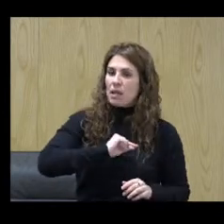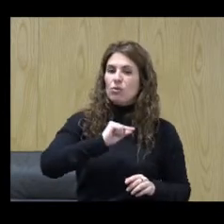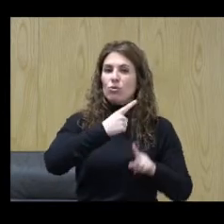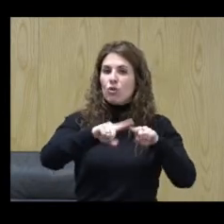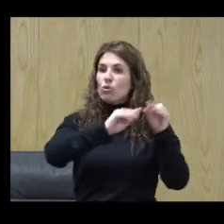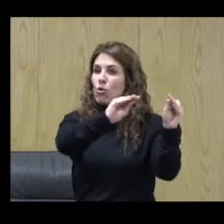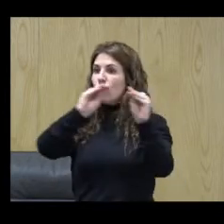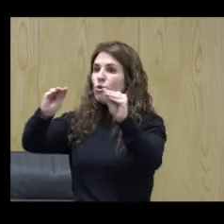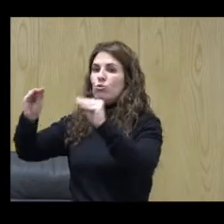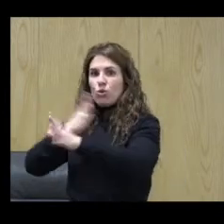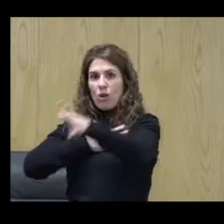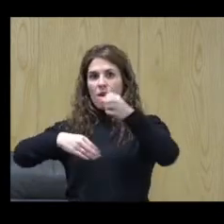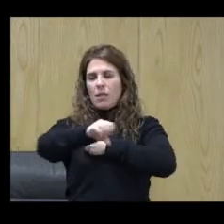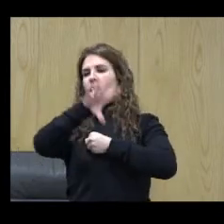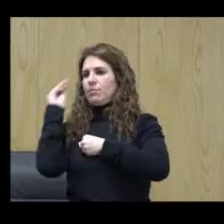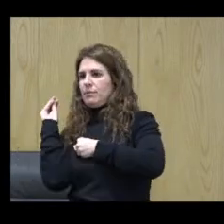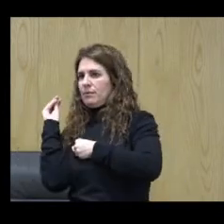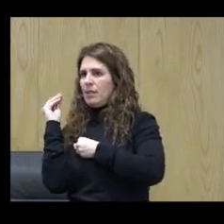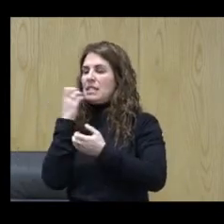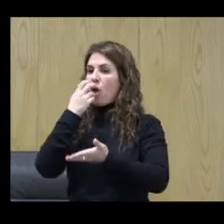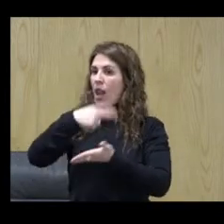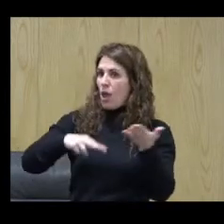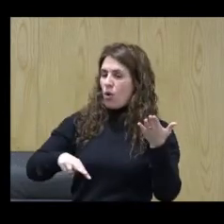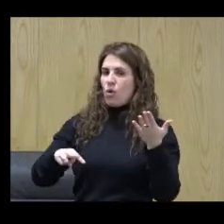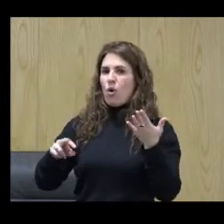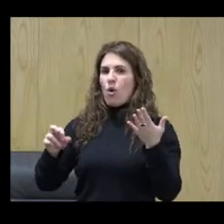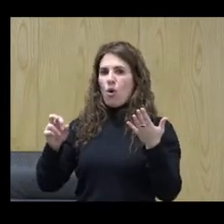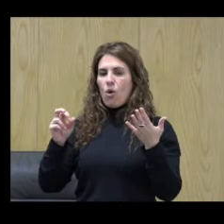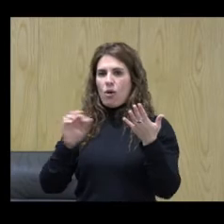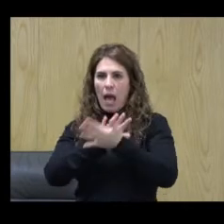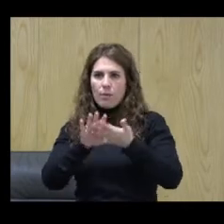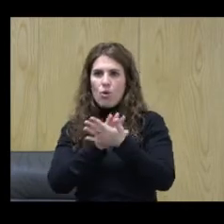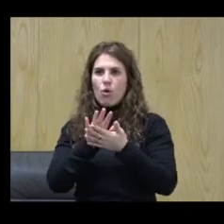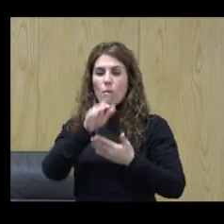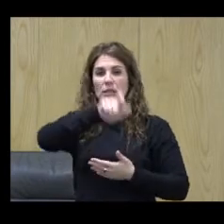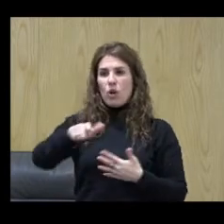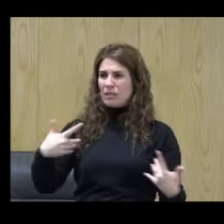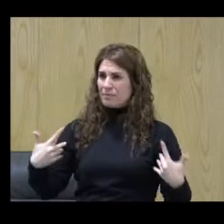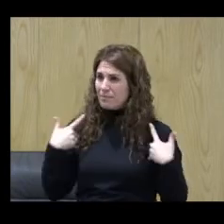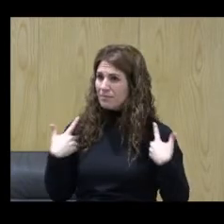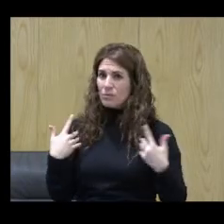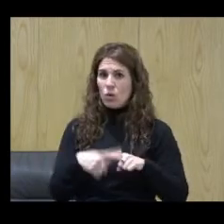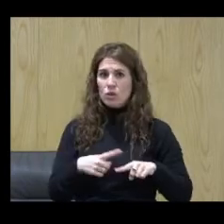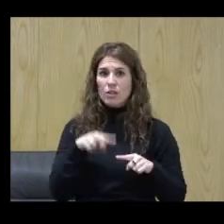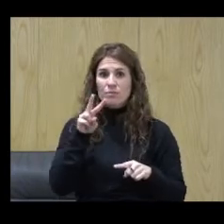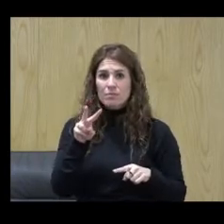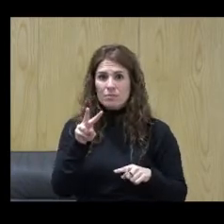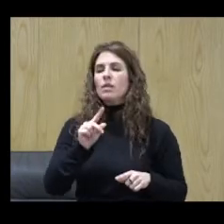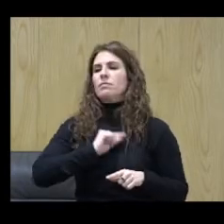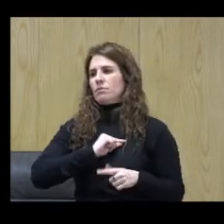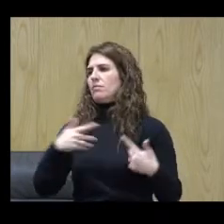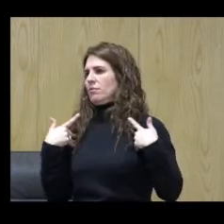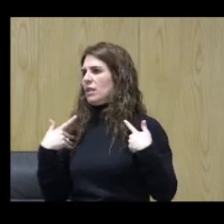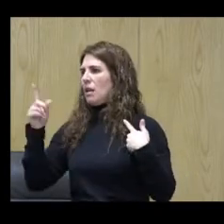cuando leemos, o sea, o vemos o hablamos con personas que sienten o padecen, nosotros sentimos y padecemos esa